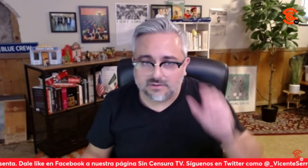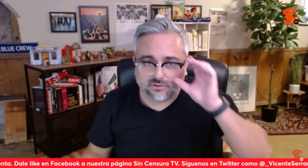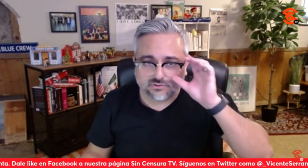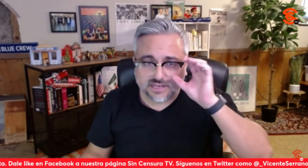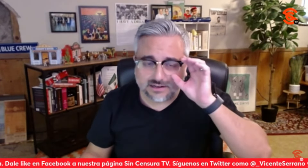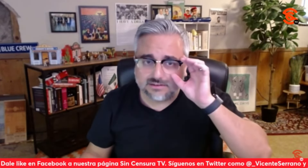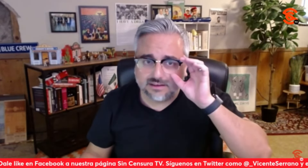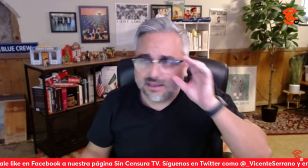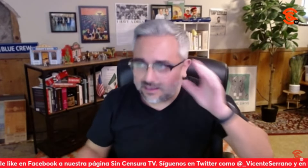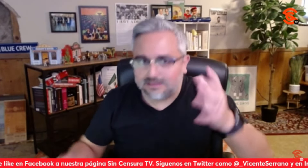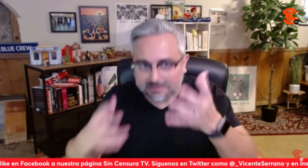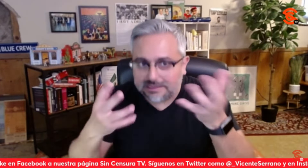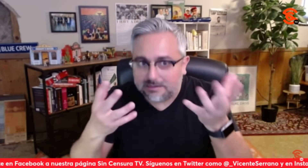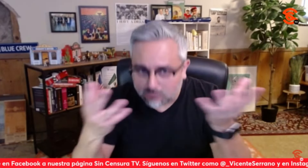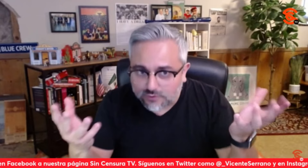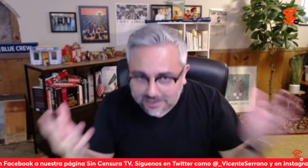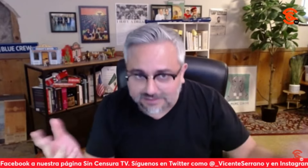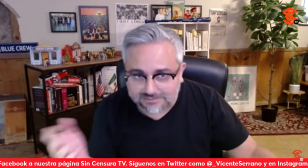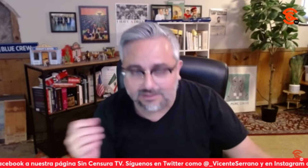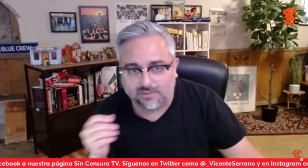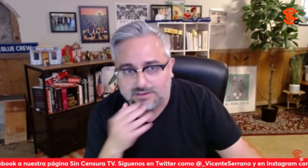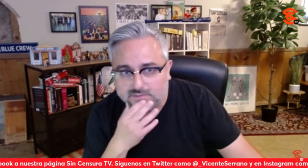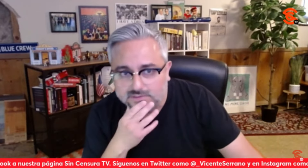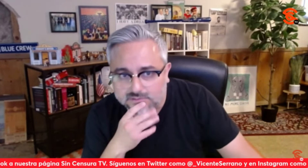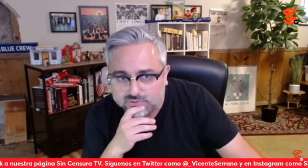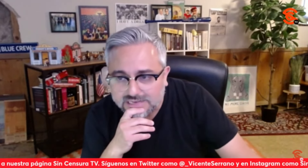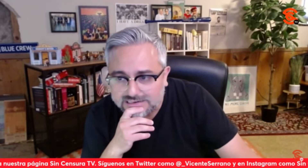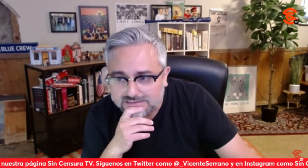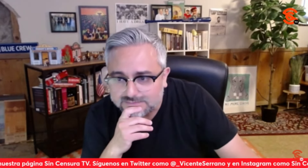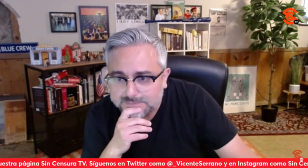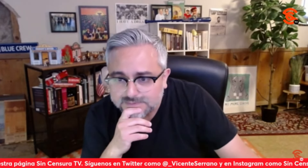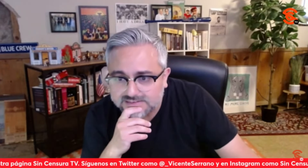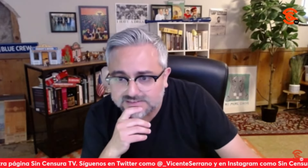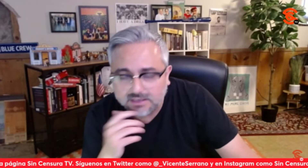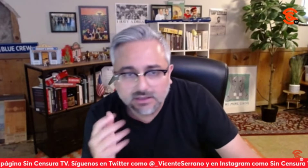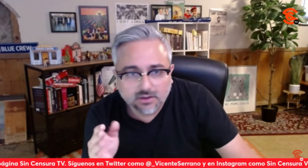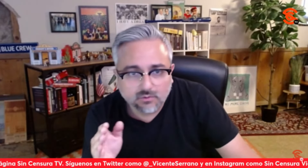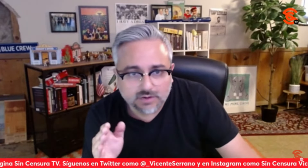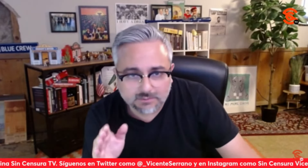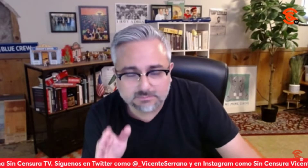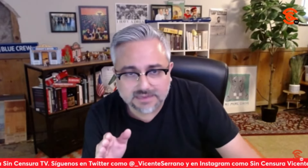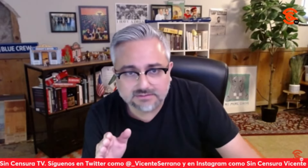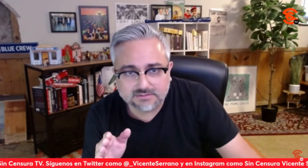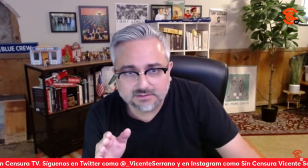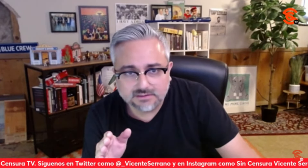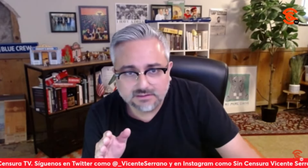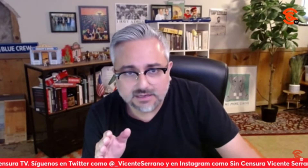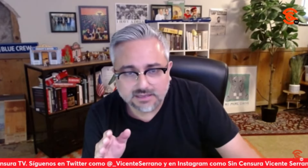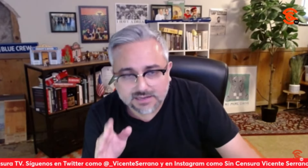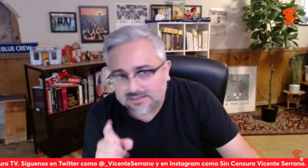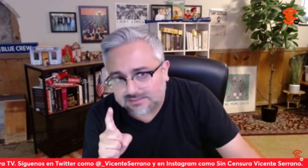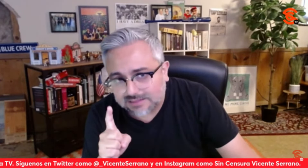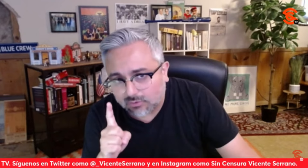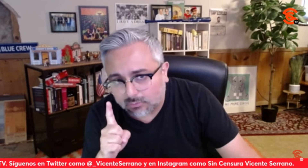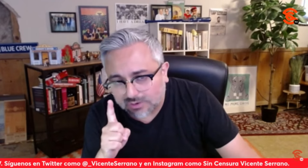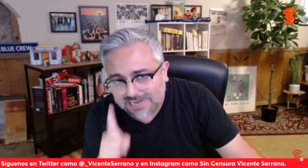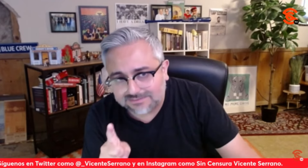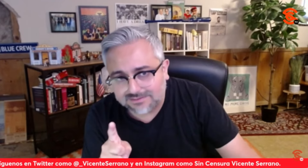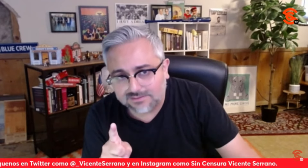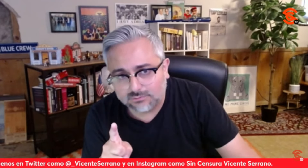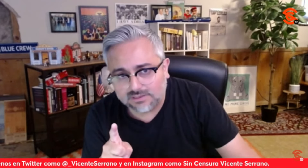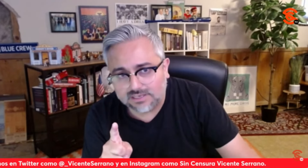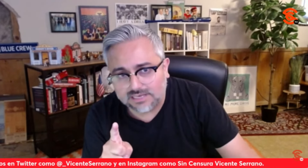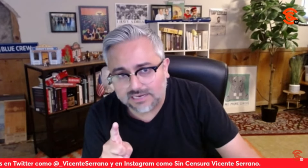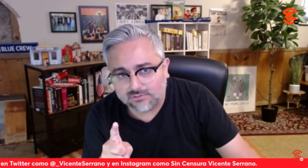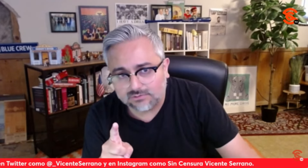Claudio X González, también el muy fracasado de Claudio X González, es que una vez más hayan intentado burlarse